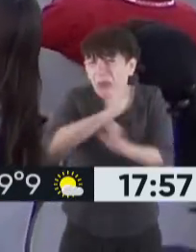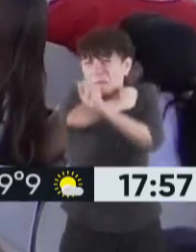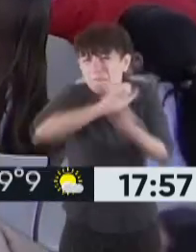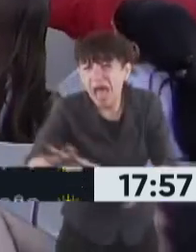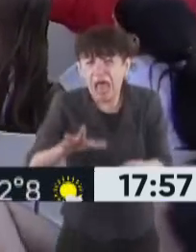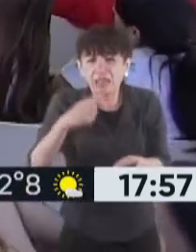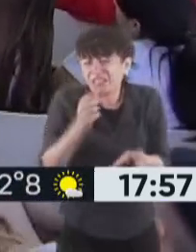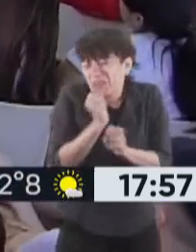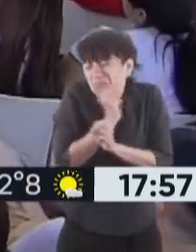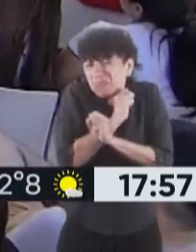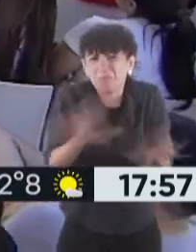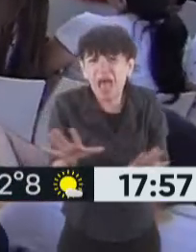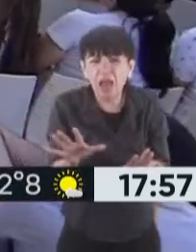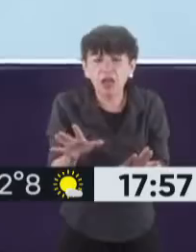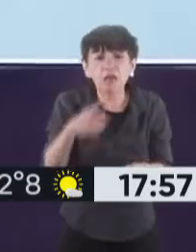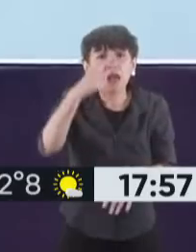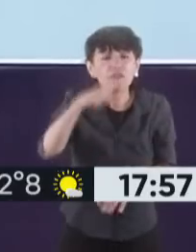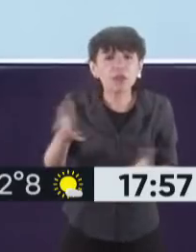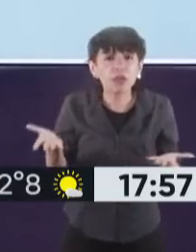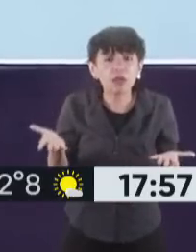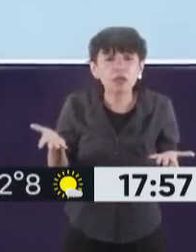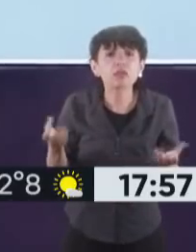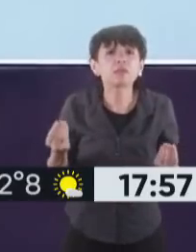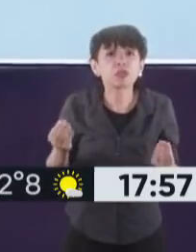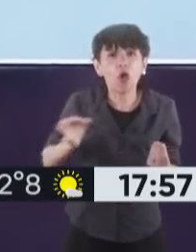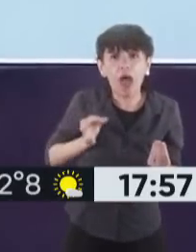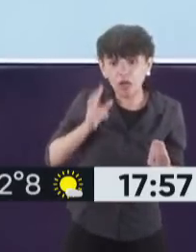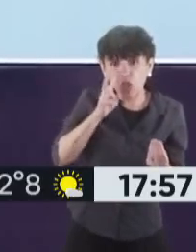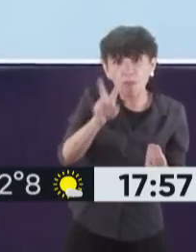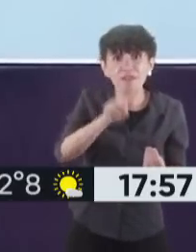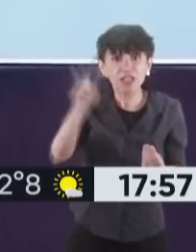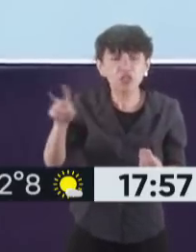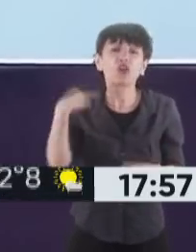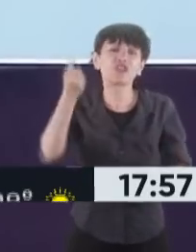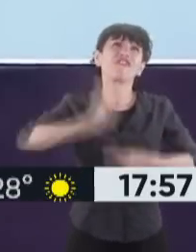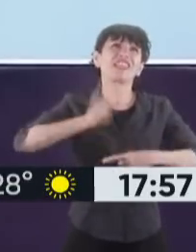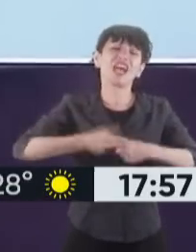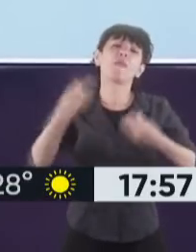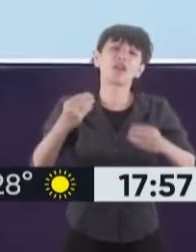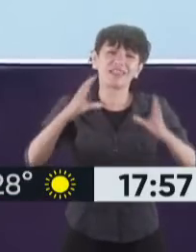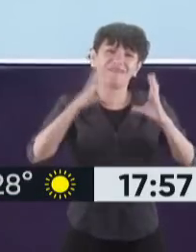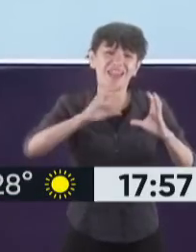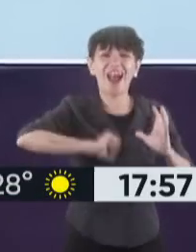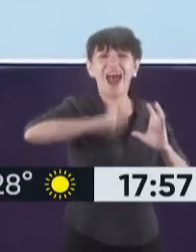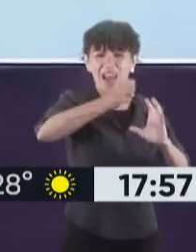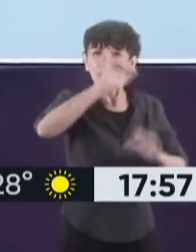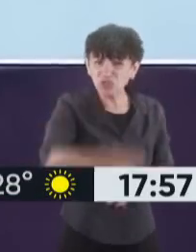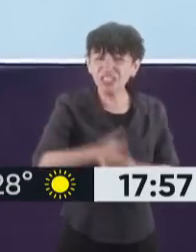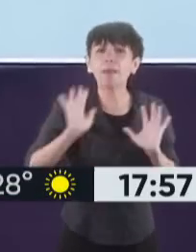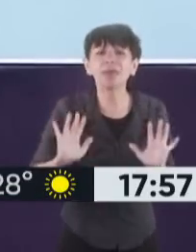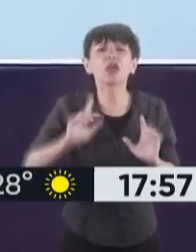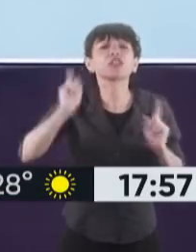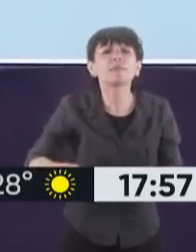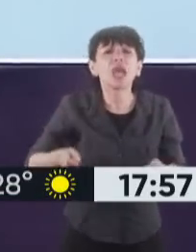Un final catastrófico. ¿Y saben cómo terminamos el año? No solamente celebrando el campeonato mundial. Lo terminamos con tranquilidad